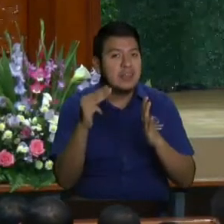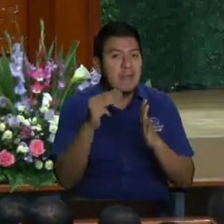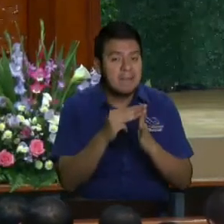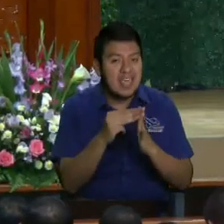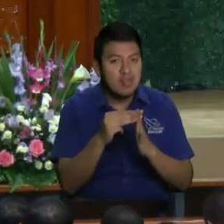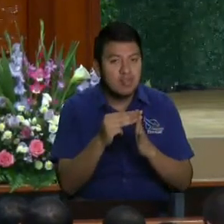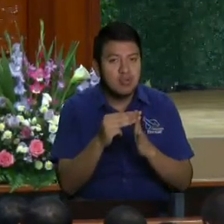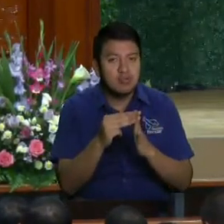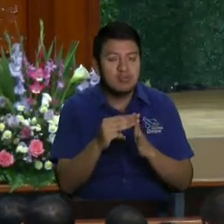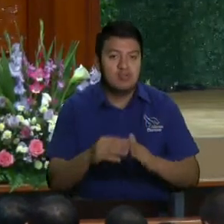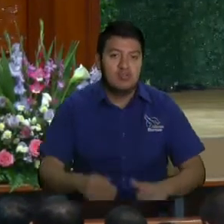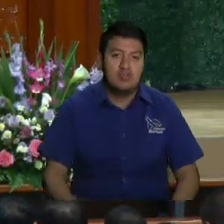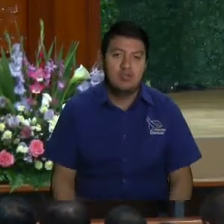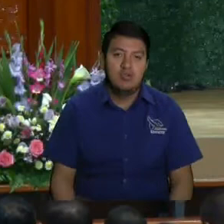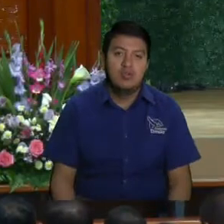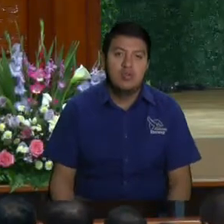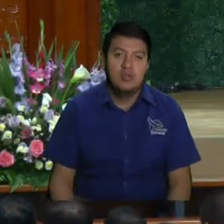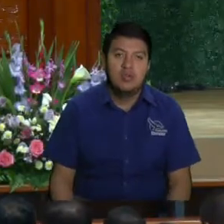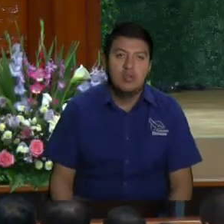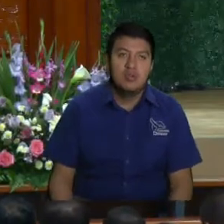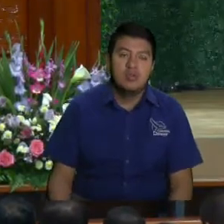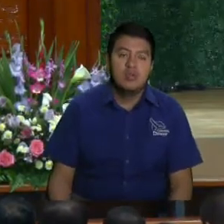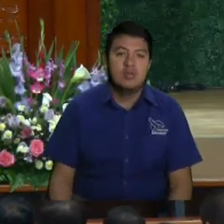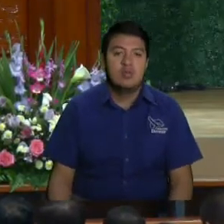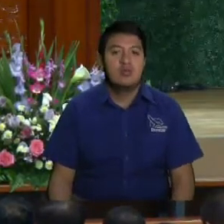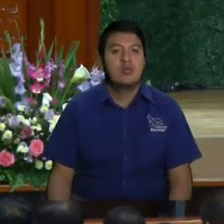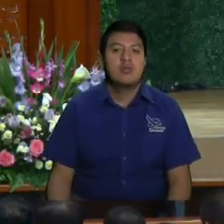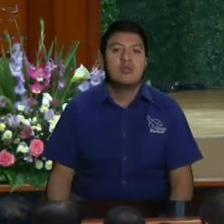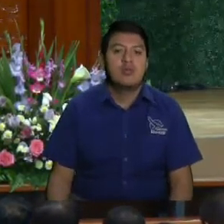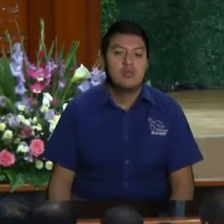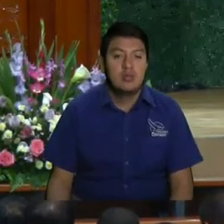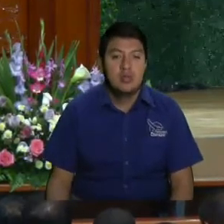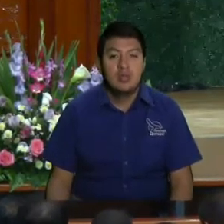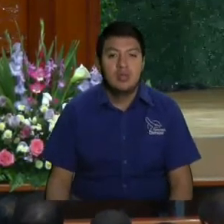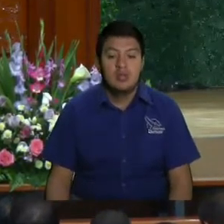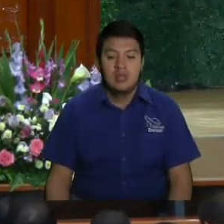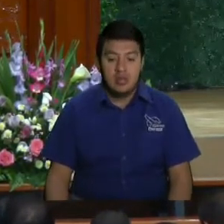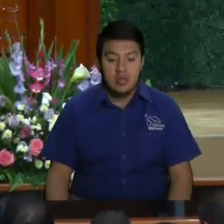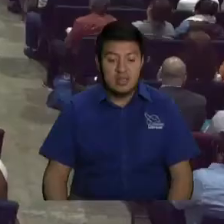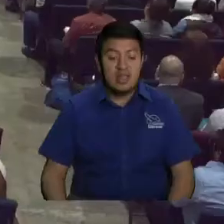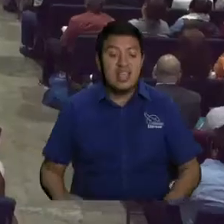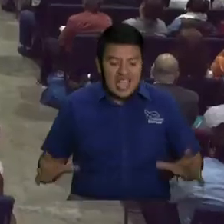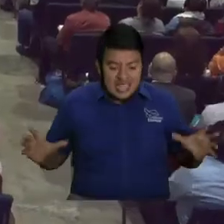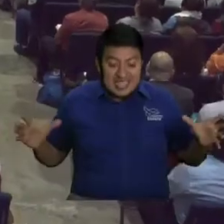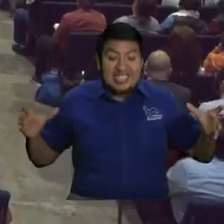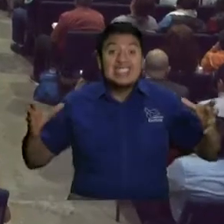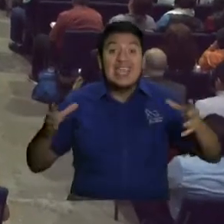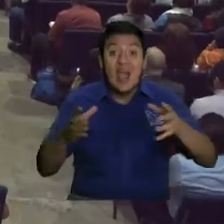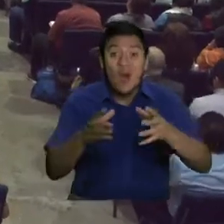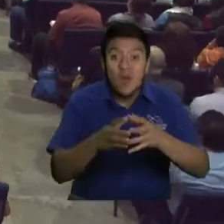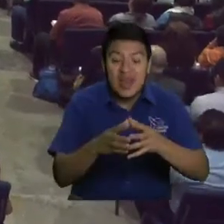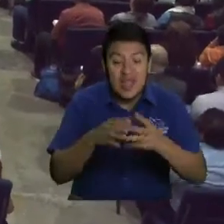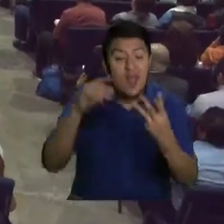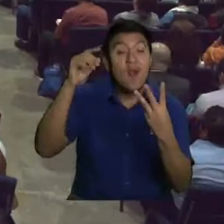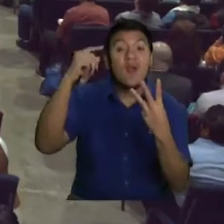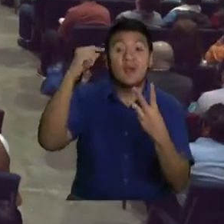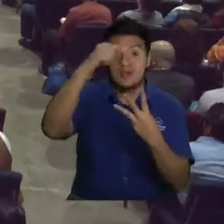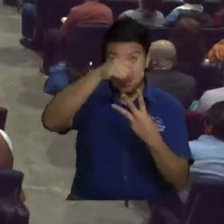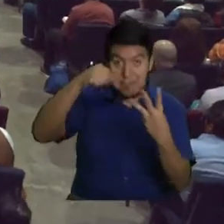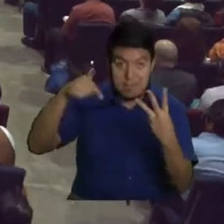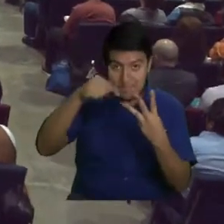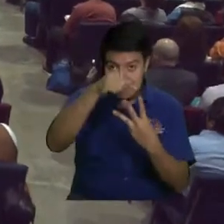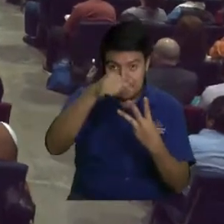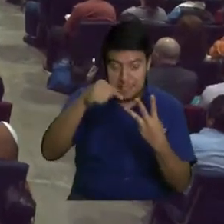vendría a ser en parte algunos de los mandamientos del Espíritu Santo. Y recuérdense usted que la Biblia